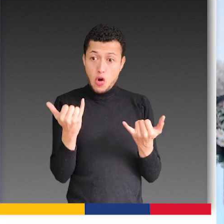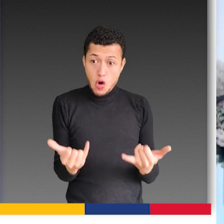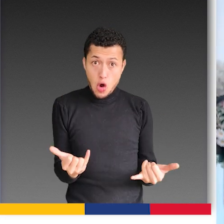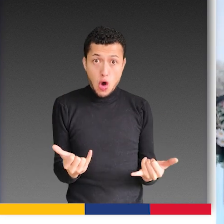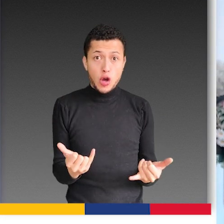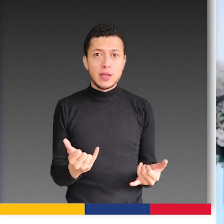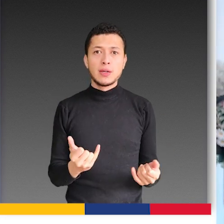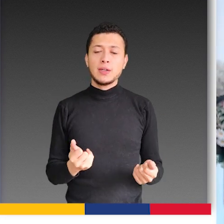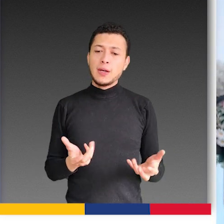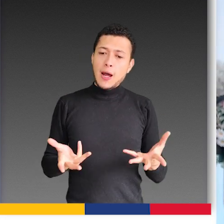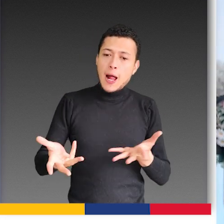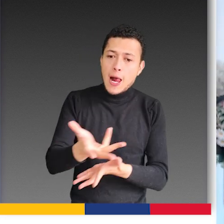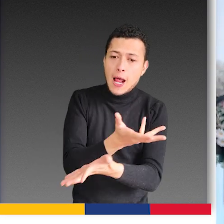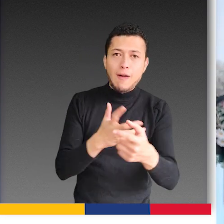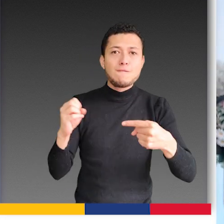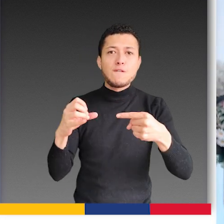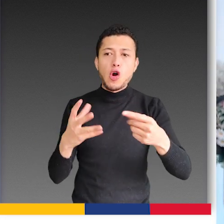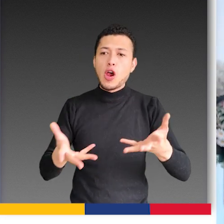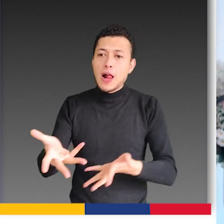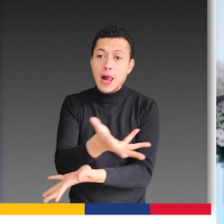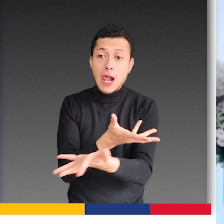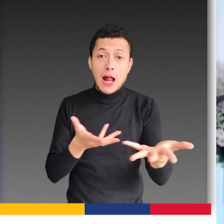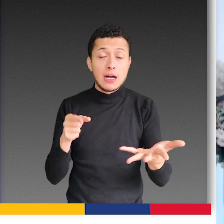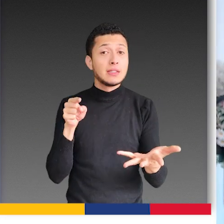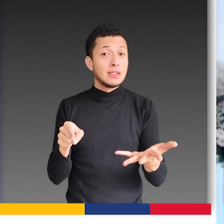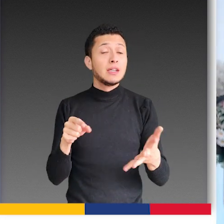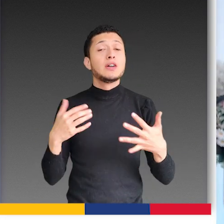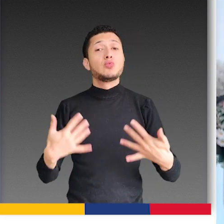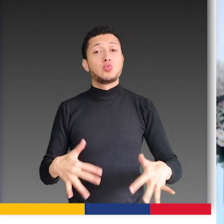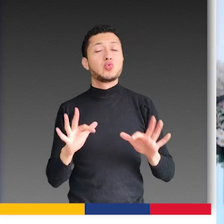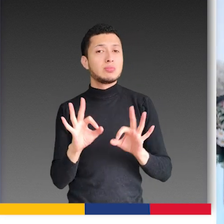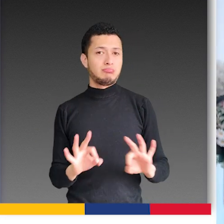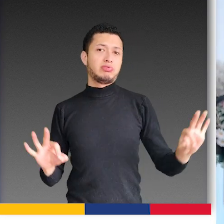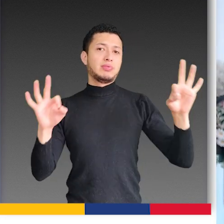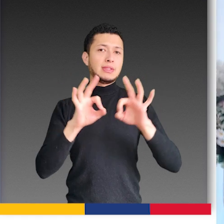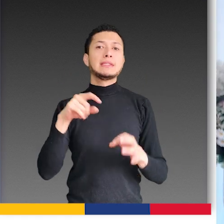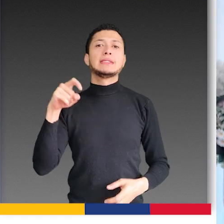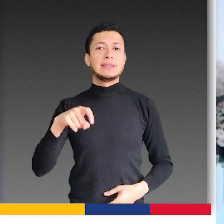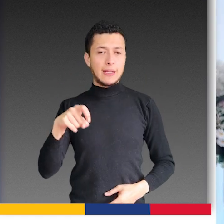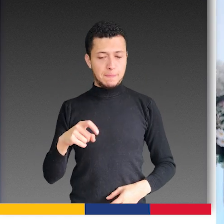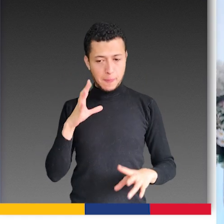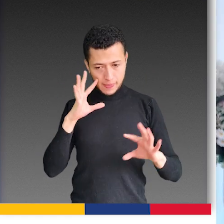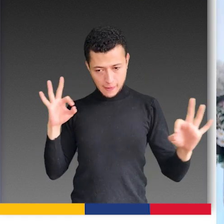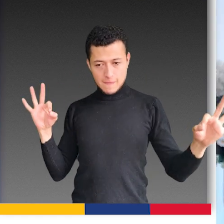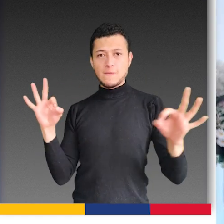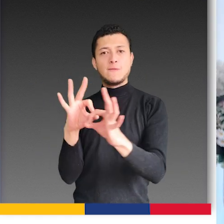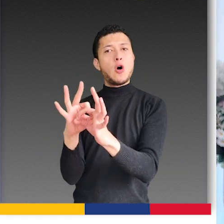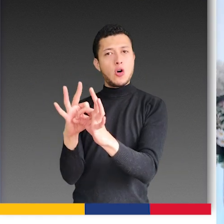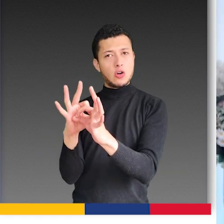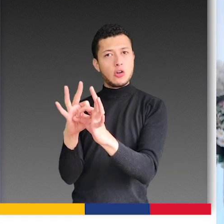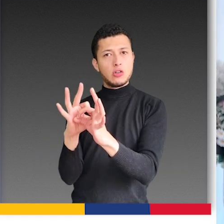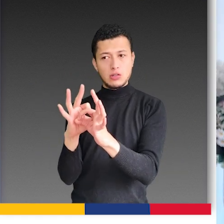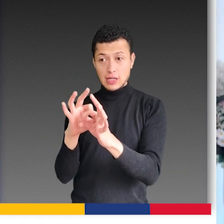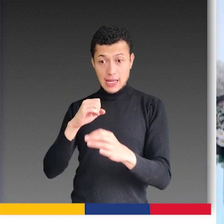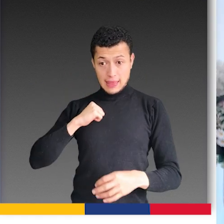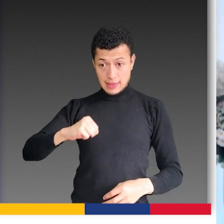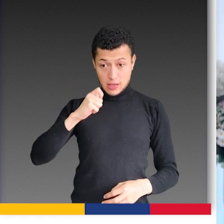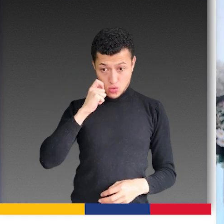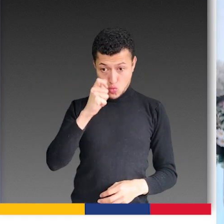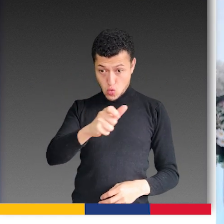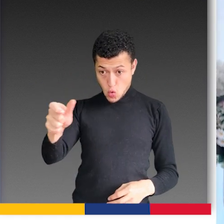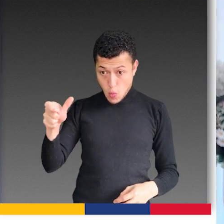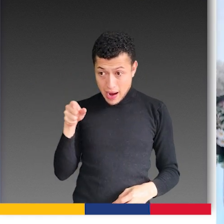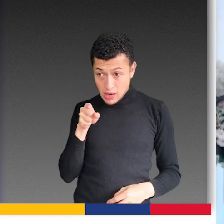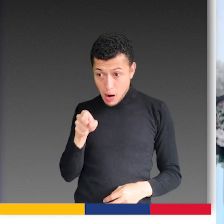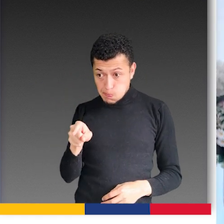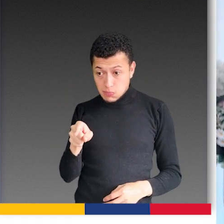los Derechos Humanos, que se esté llevando a cabo este foro, implica poner